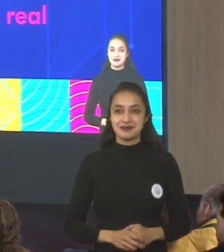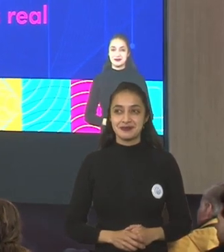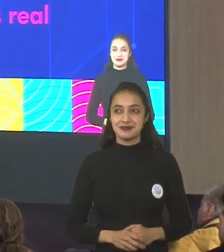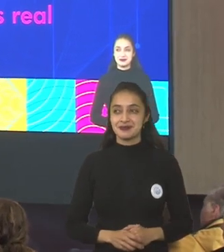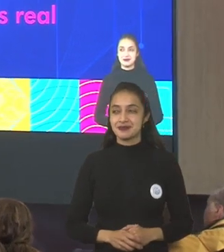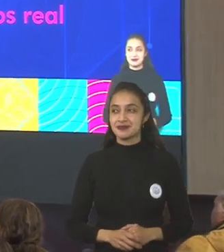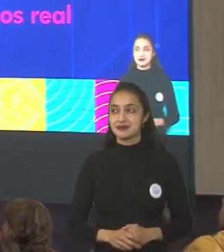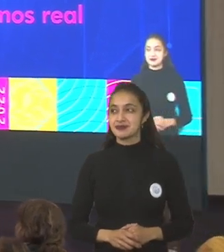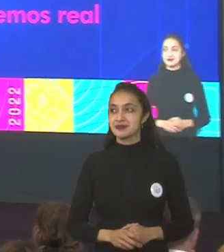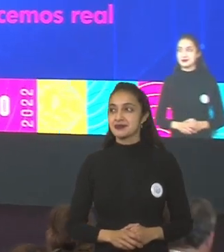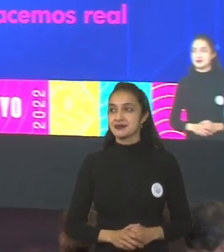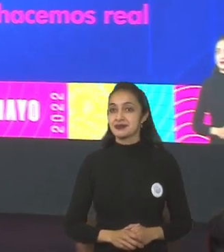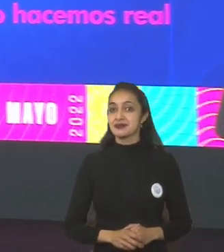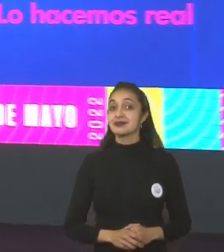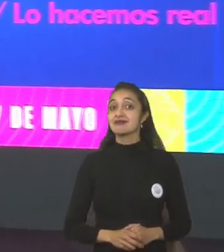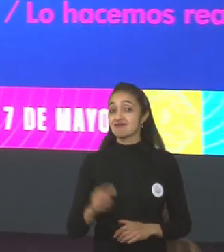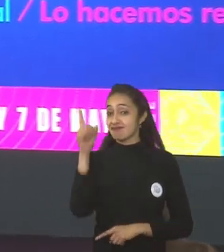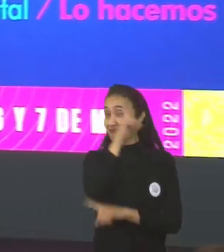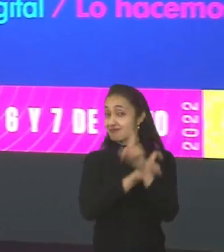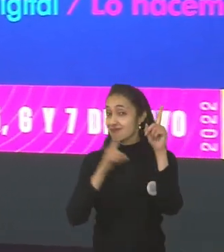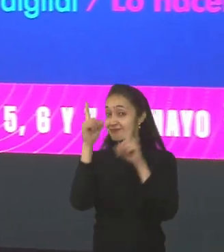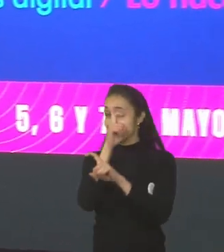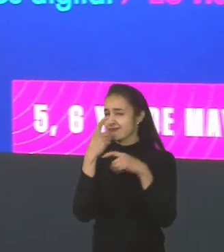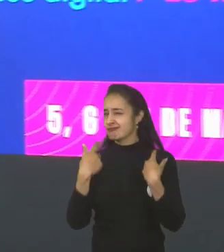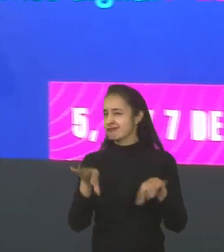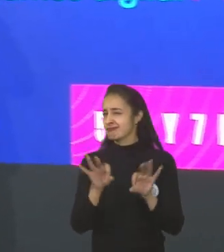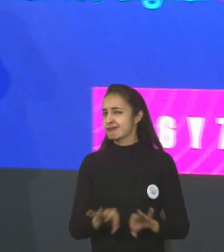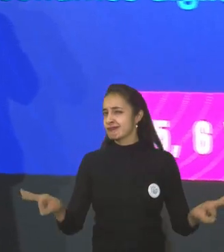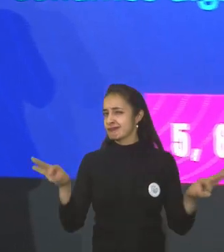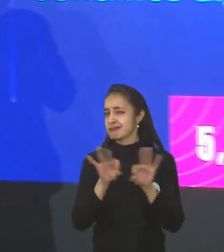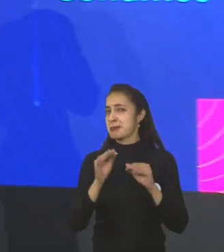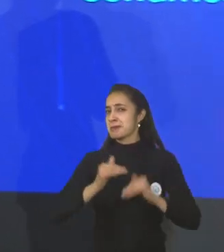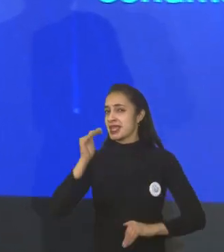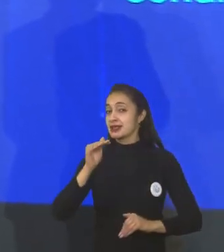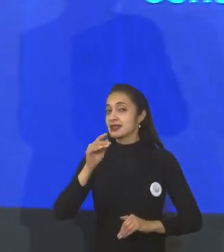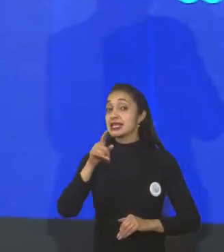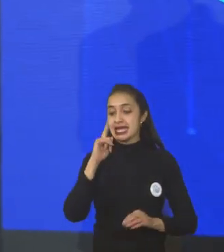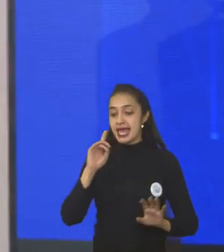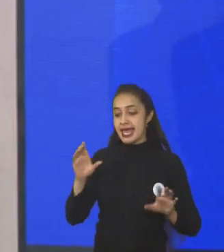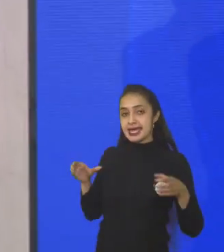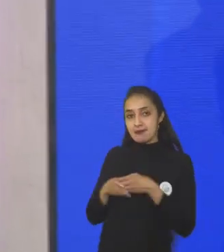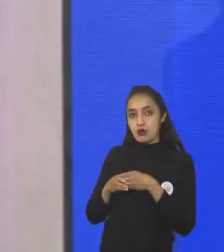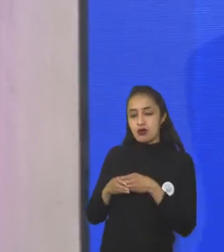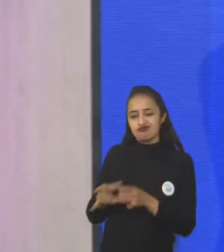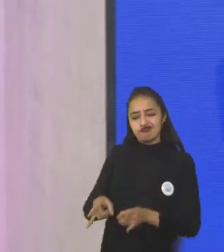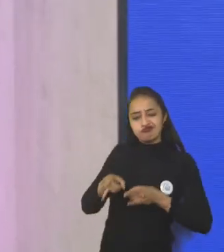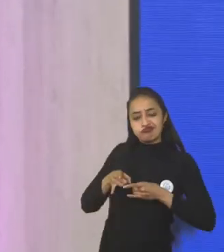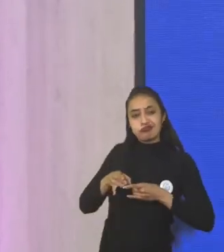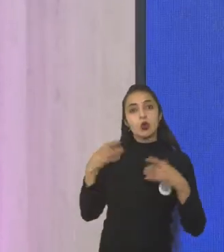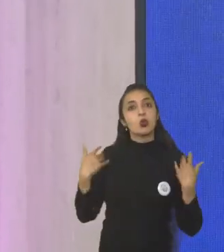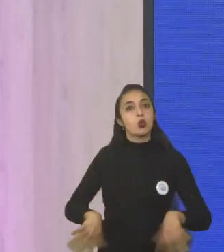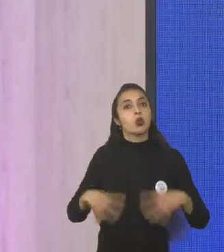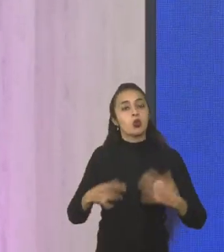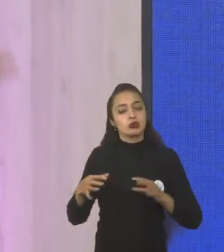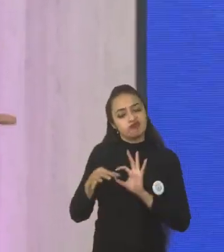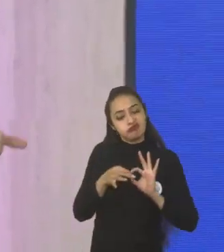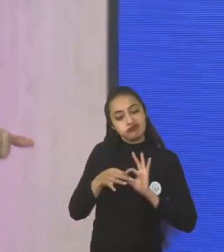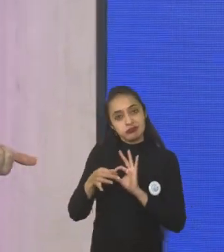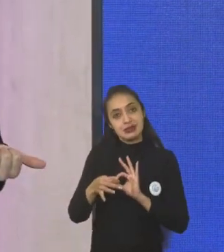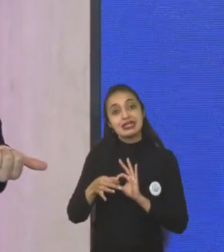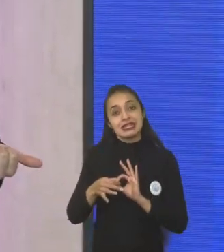Quizá ese es el mensaje más grande, viste lo de los equipos, y que les mueva el corazón. Y por eso yo